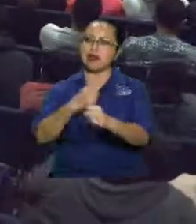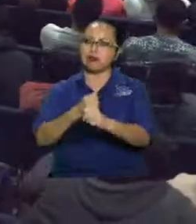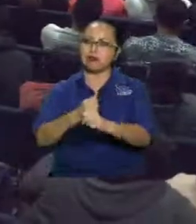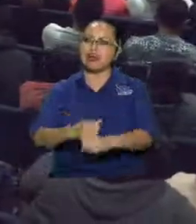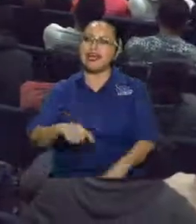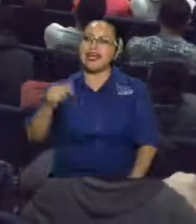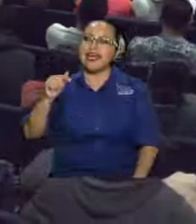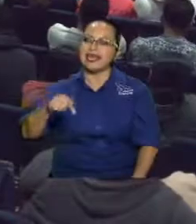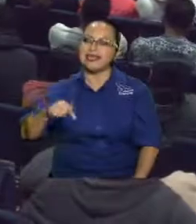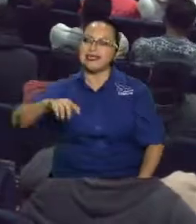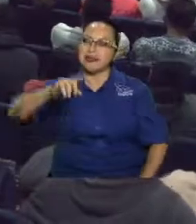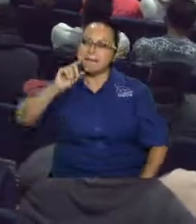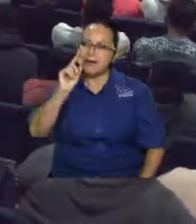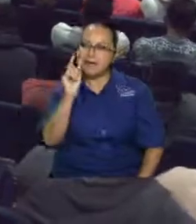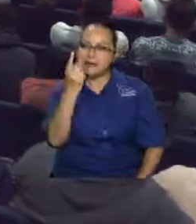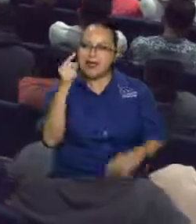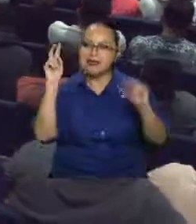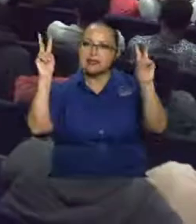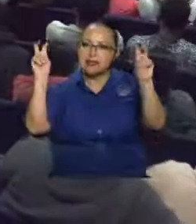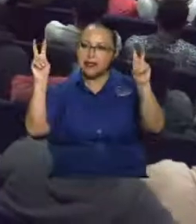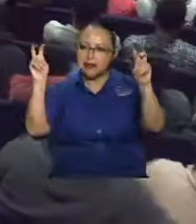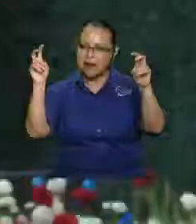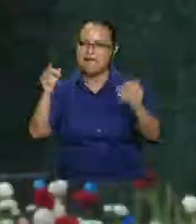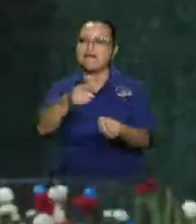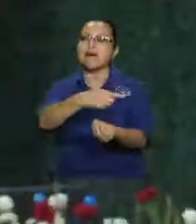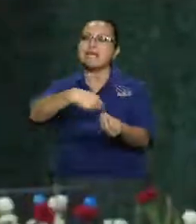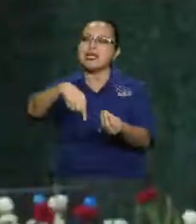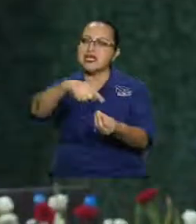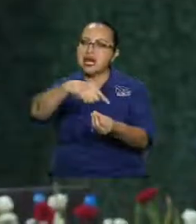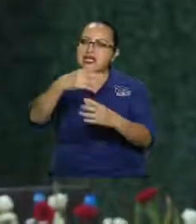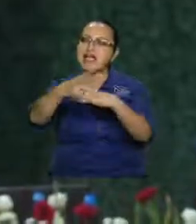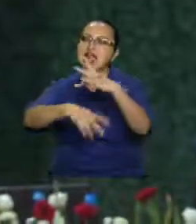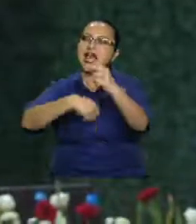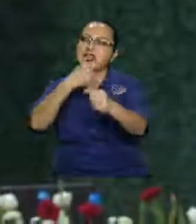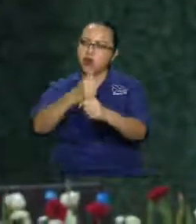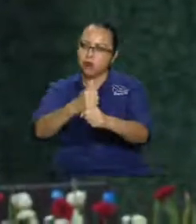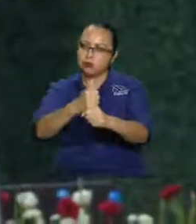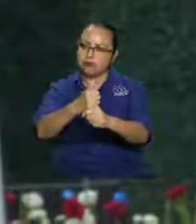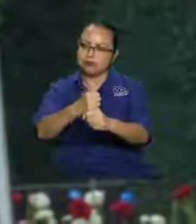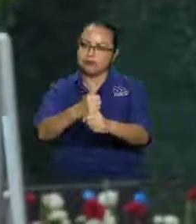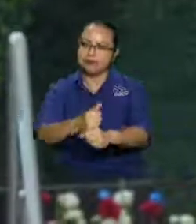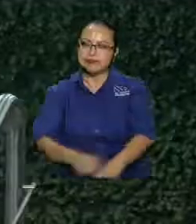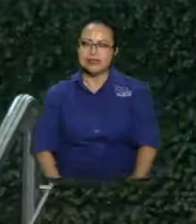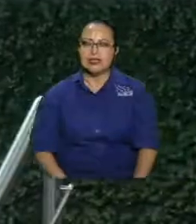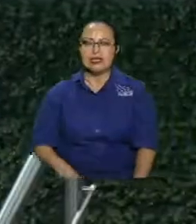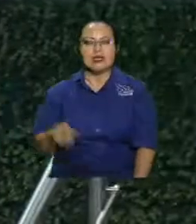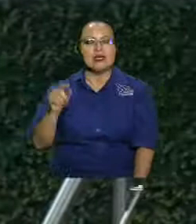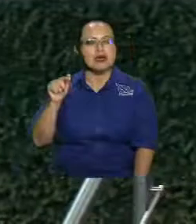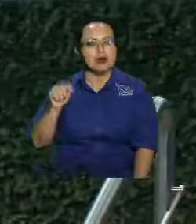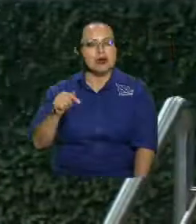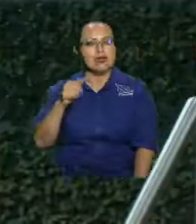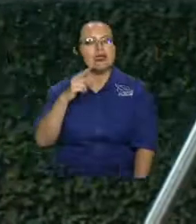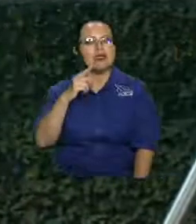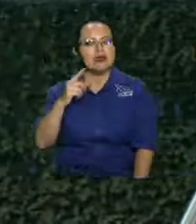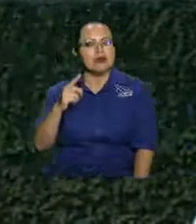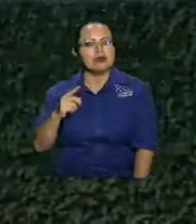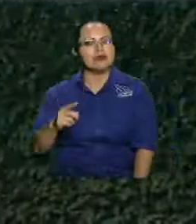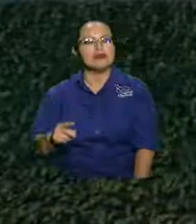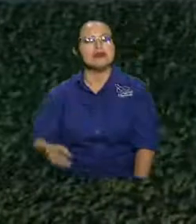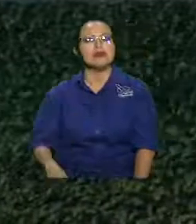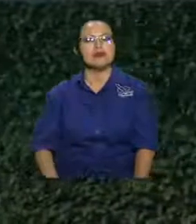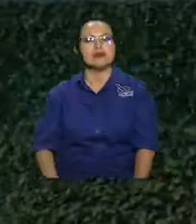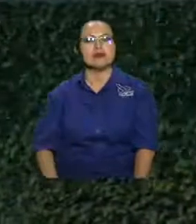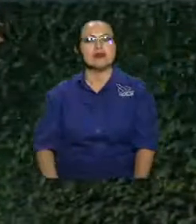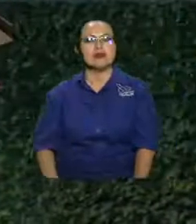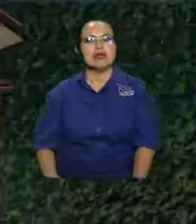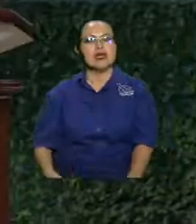Todo este año. Este es el primer tema matrimonial familiar del año. Y lo que estamos abordando en